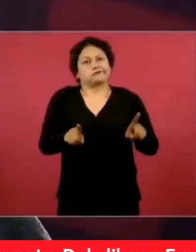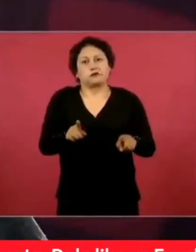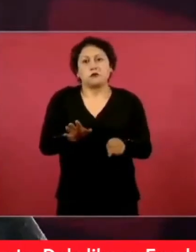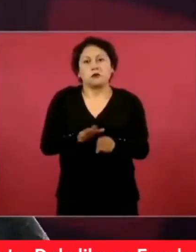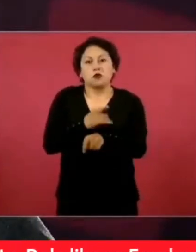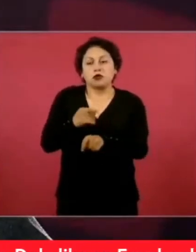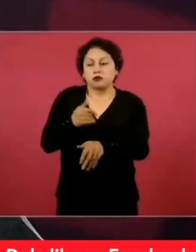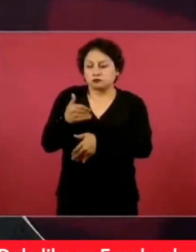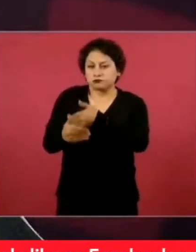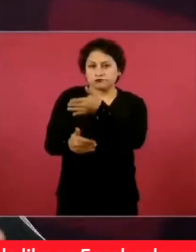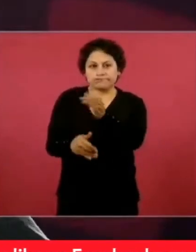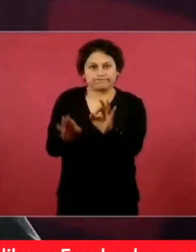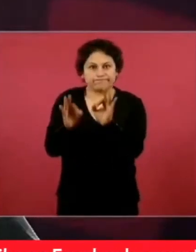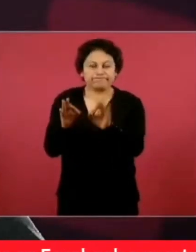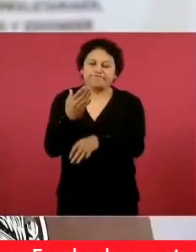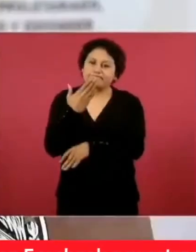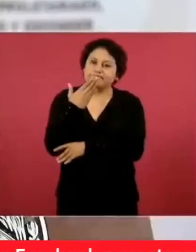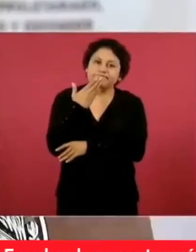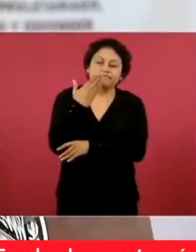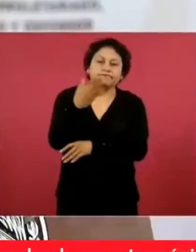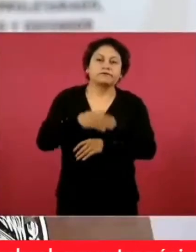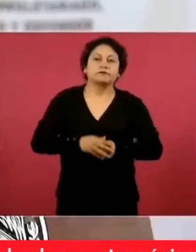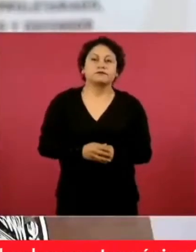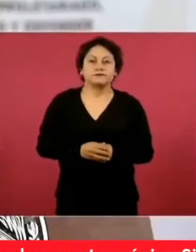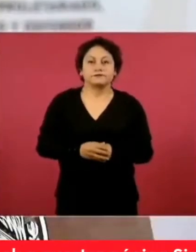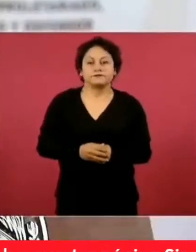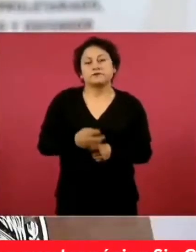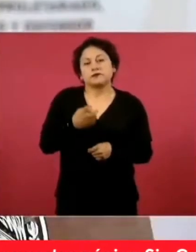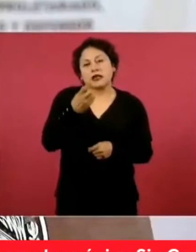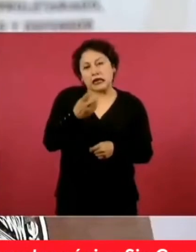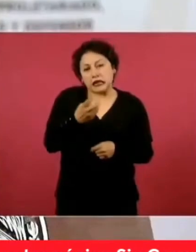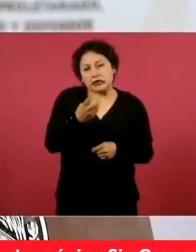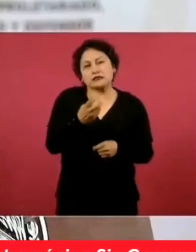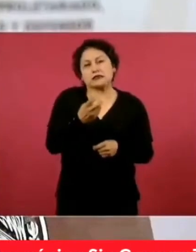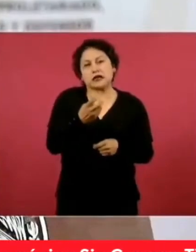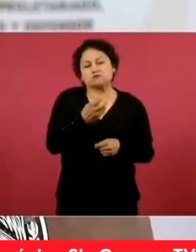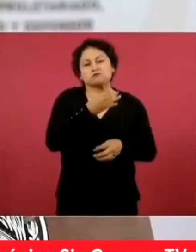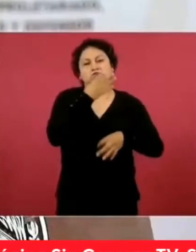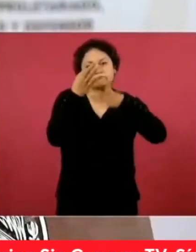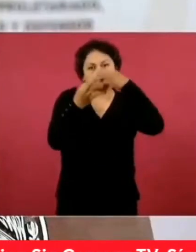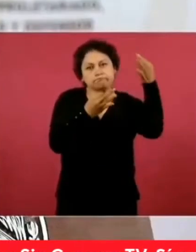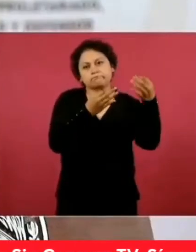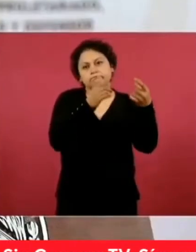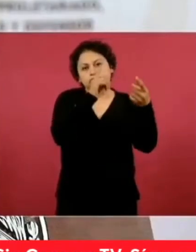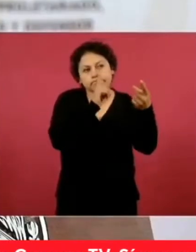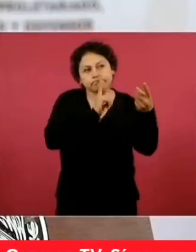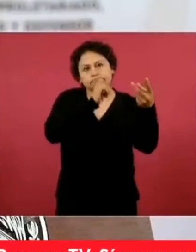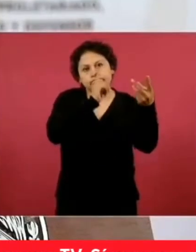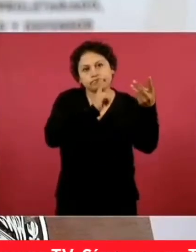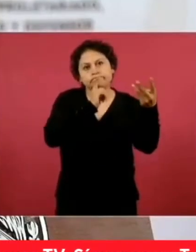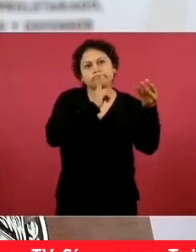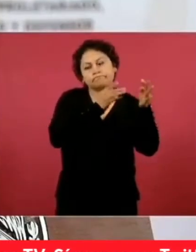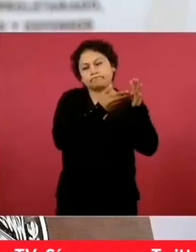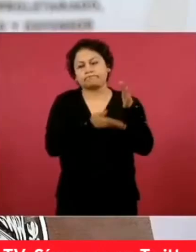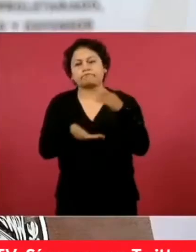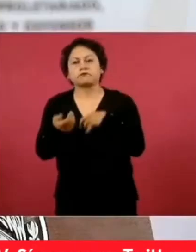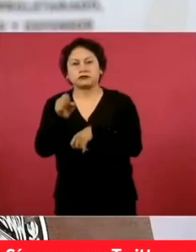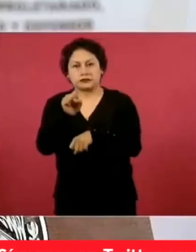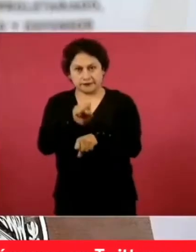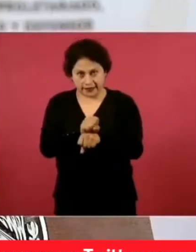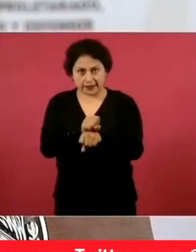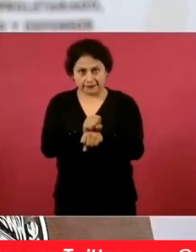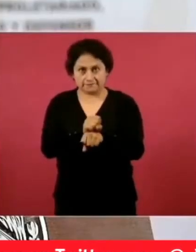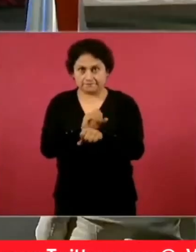Y hasta aquí el recuento de las noticias falsas de la semana, pero hay 2